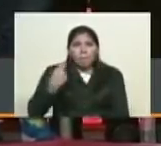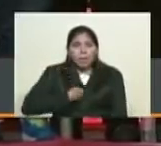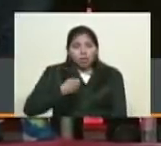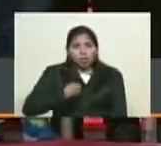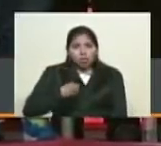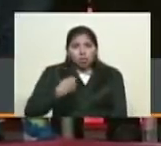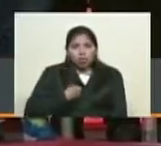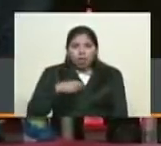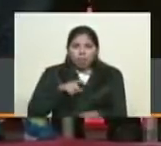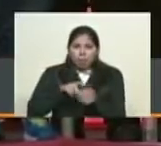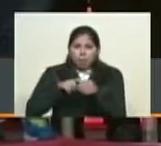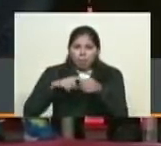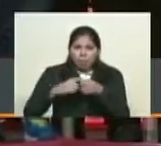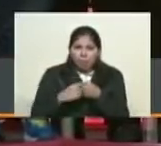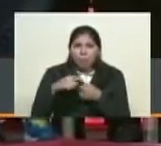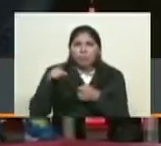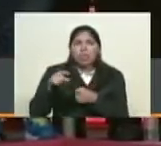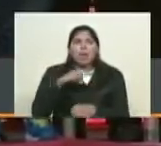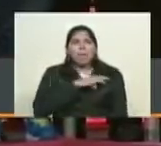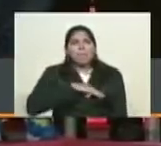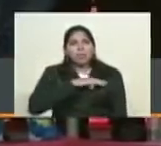en Amor Mayor.